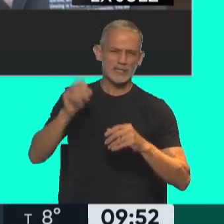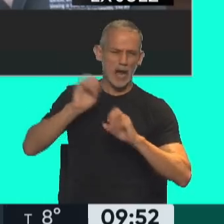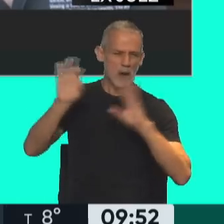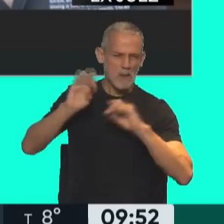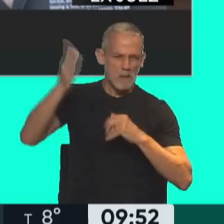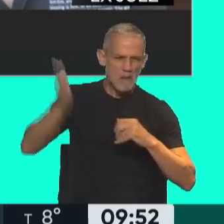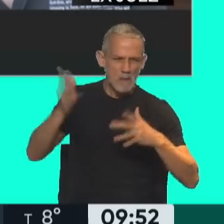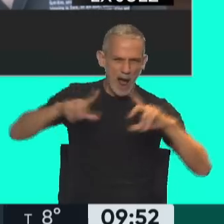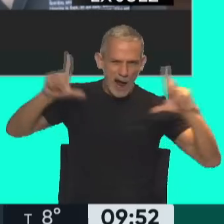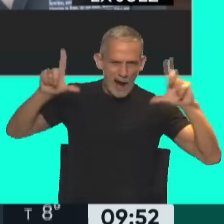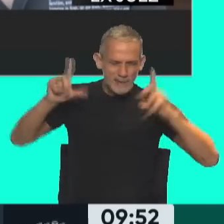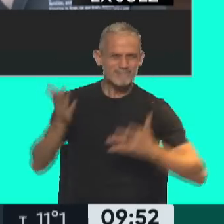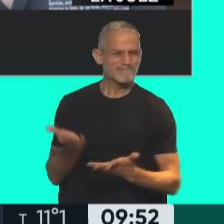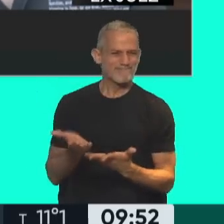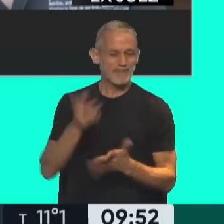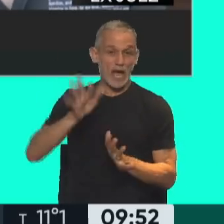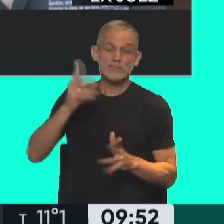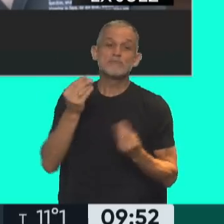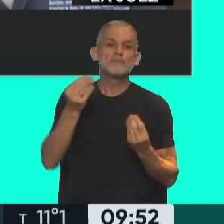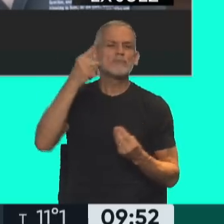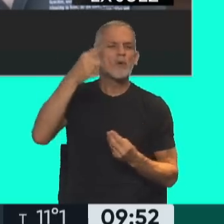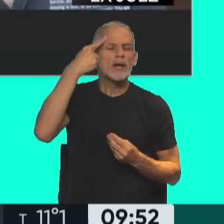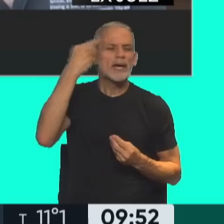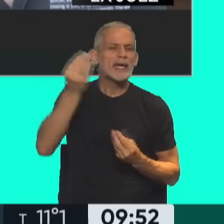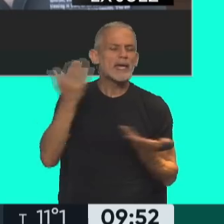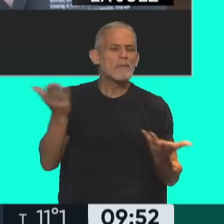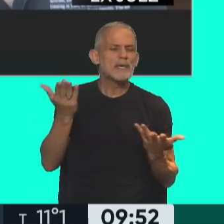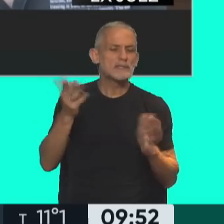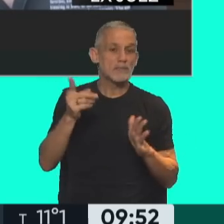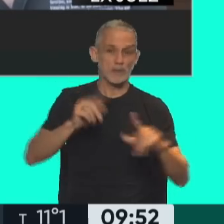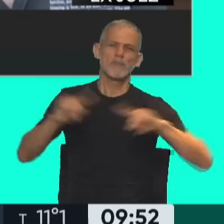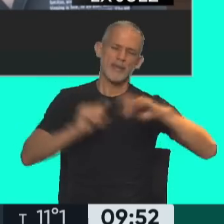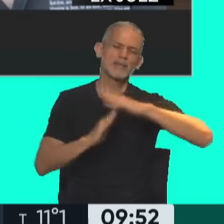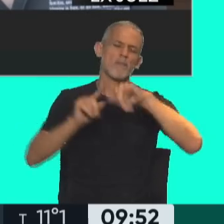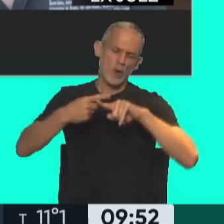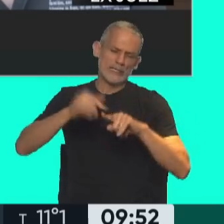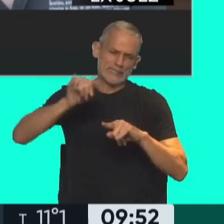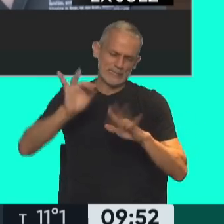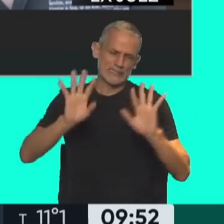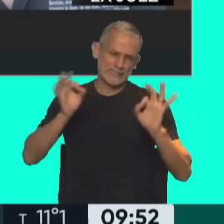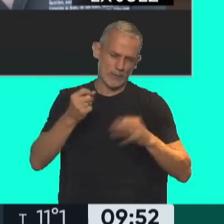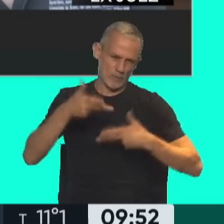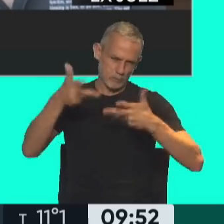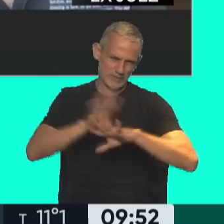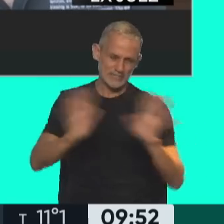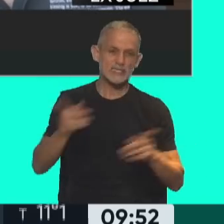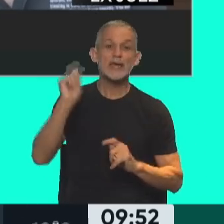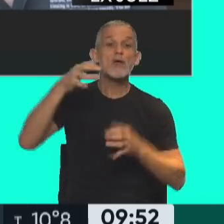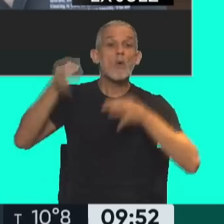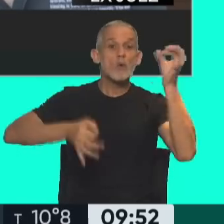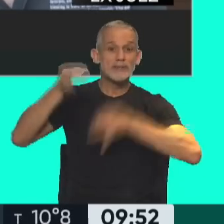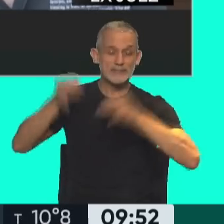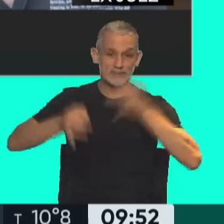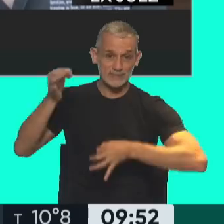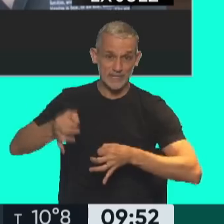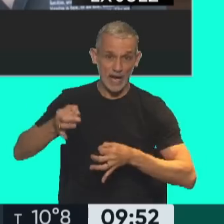así qué papel entiende usted que ha juzgado más allá de los dirigentes políticos qué papel ha jugado la justicia